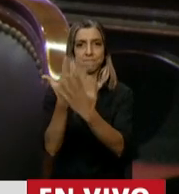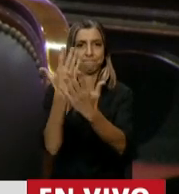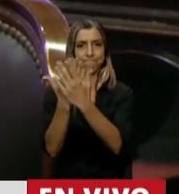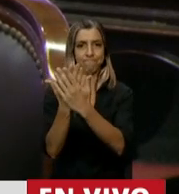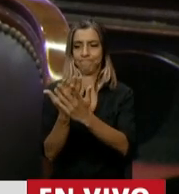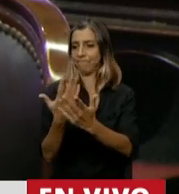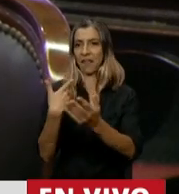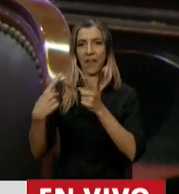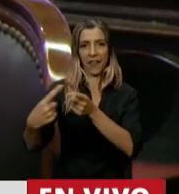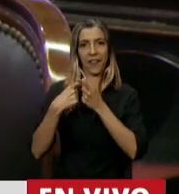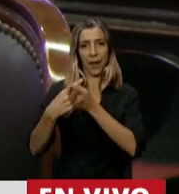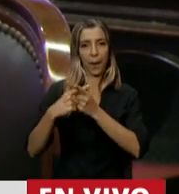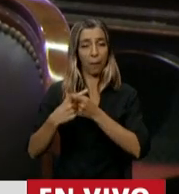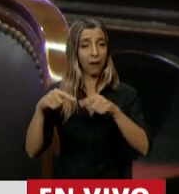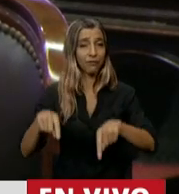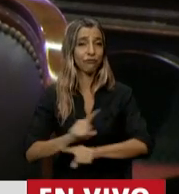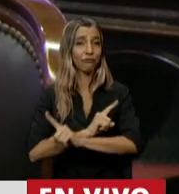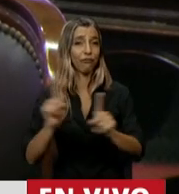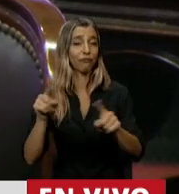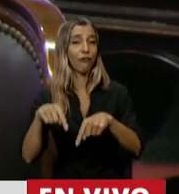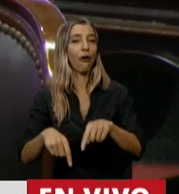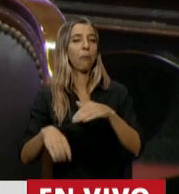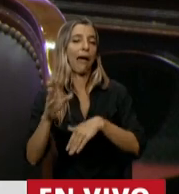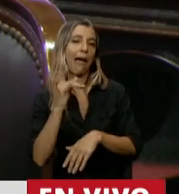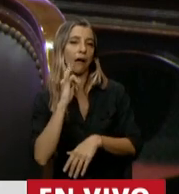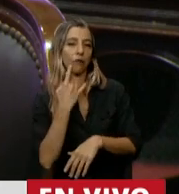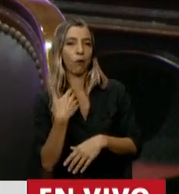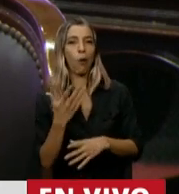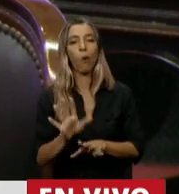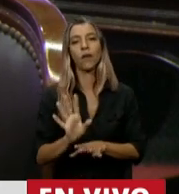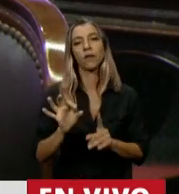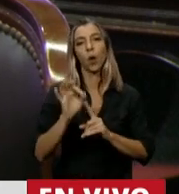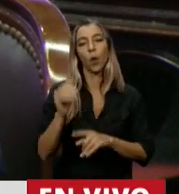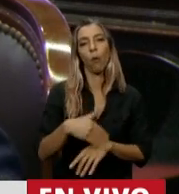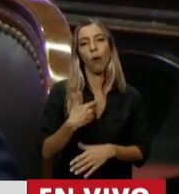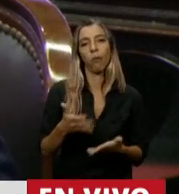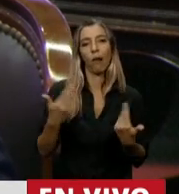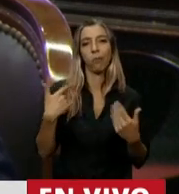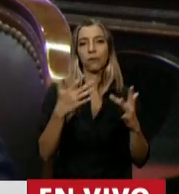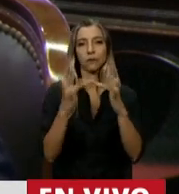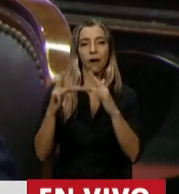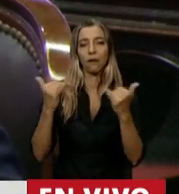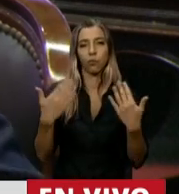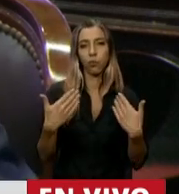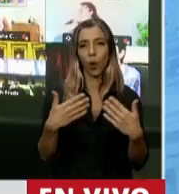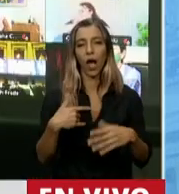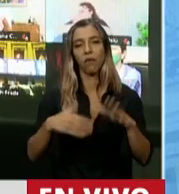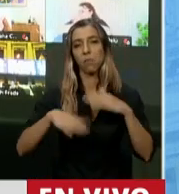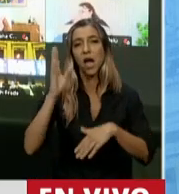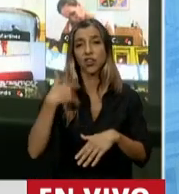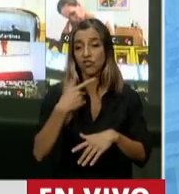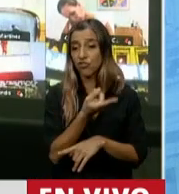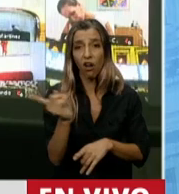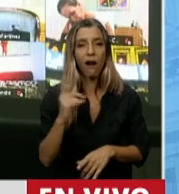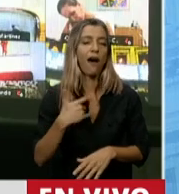eso, ni siquiera toleran eso y se quedan en la comodidad del quórum express y de la mayoría de poder votar con la